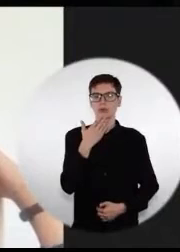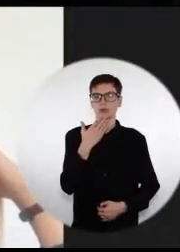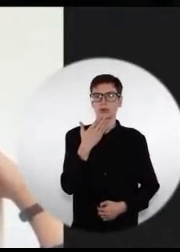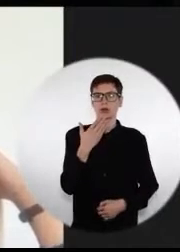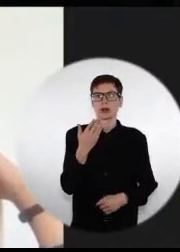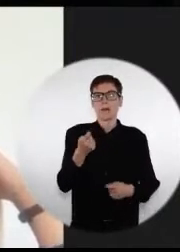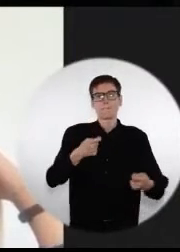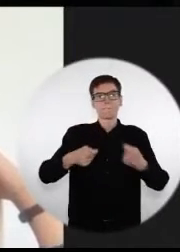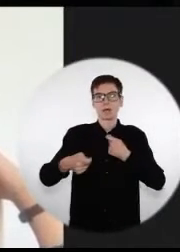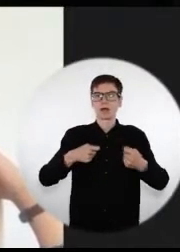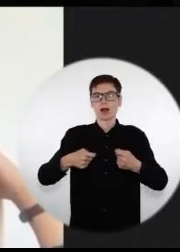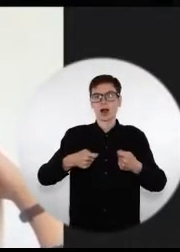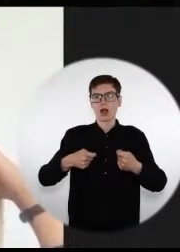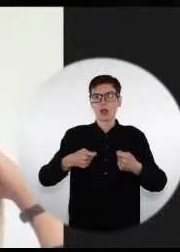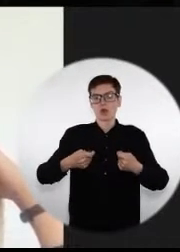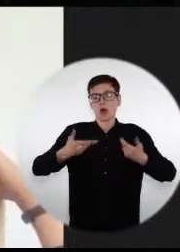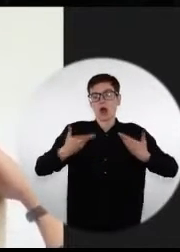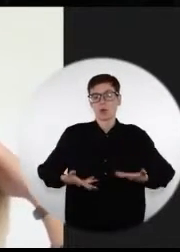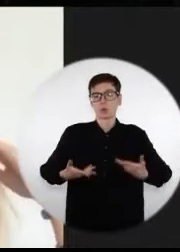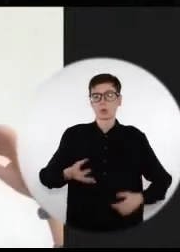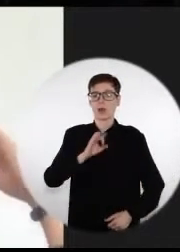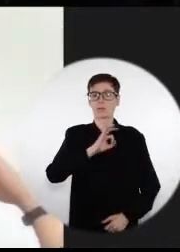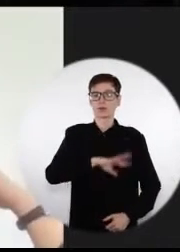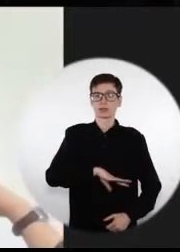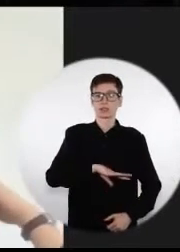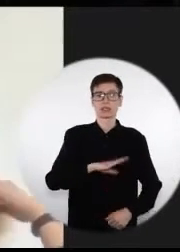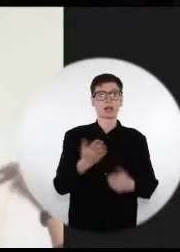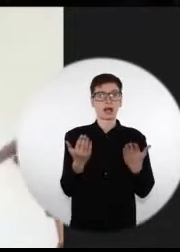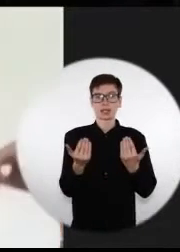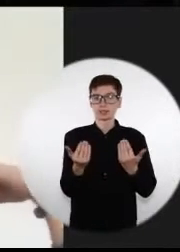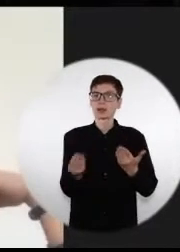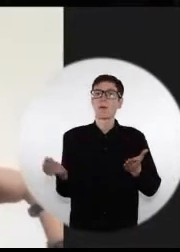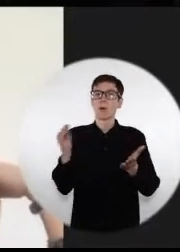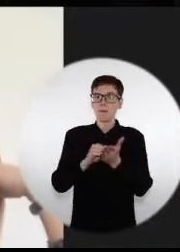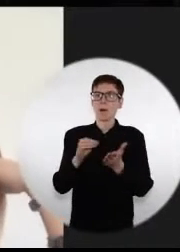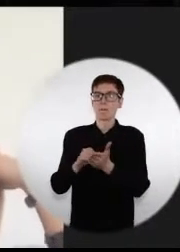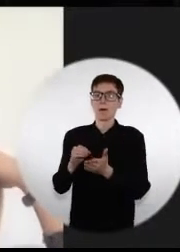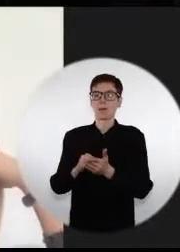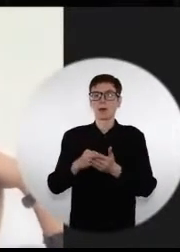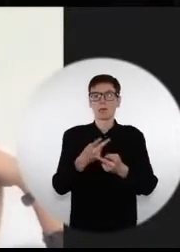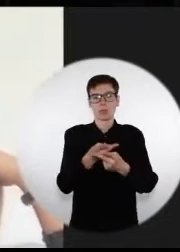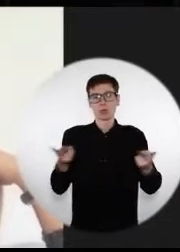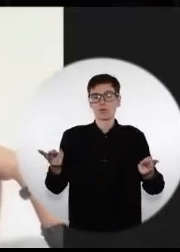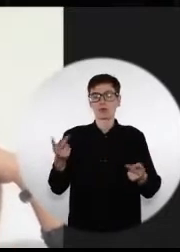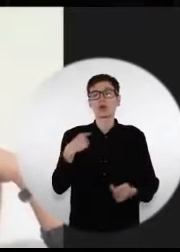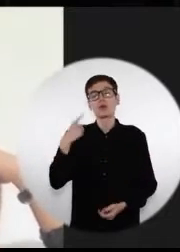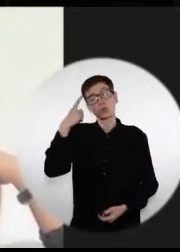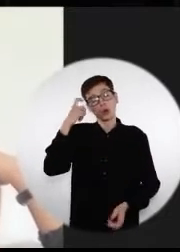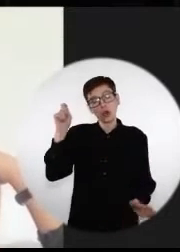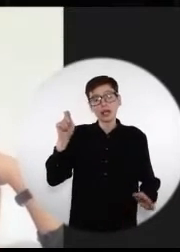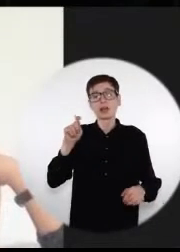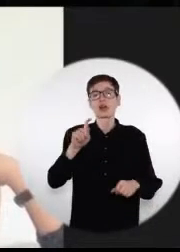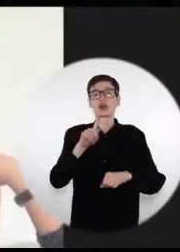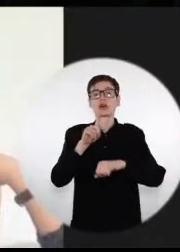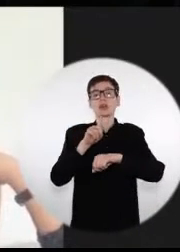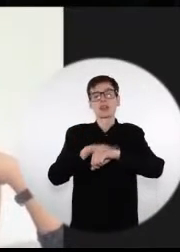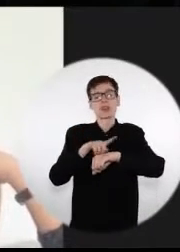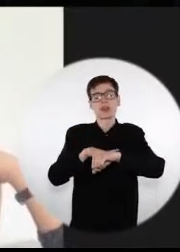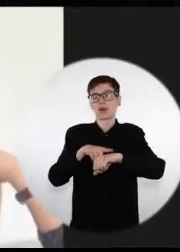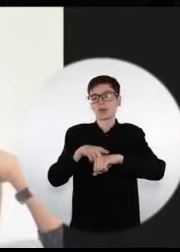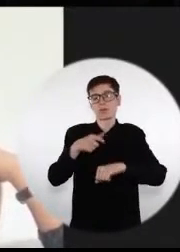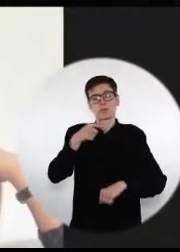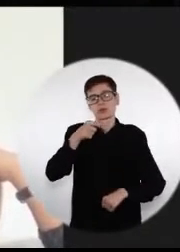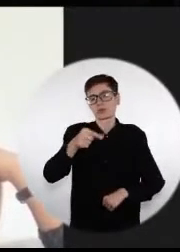yo diría que son como los dos puntos que yo veo así como desde necesidad de un poco del mercado